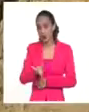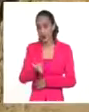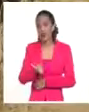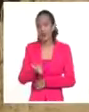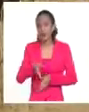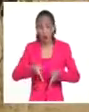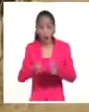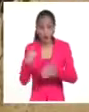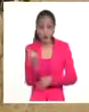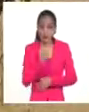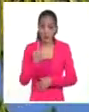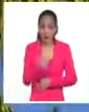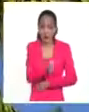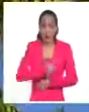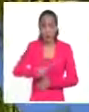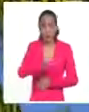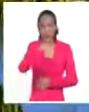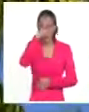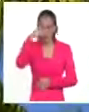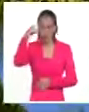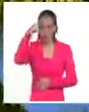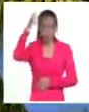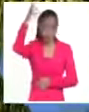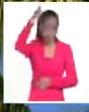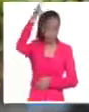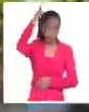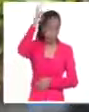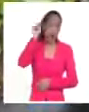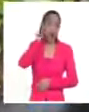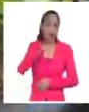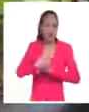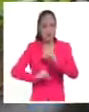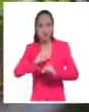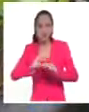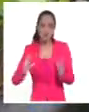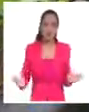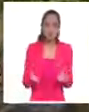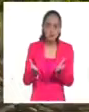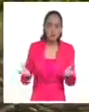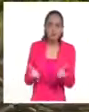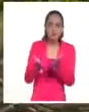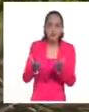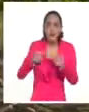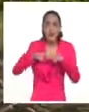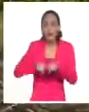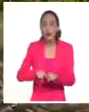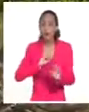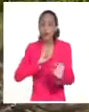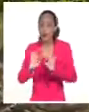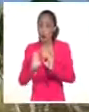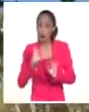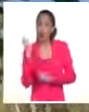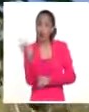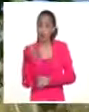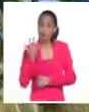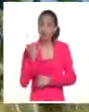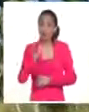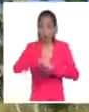en el municipio espirituano de Tahuasco. Un lugar que poco a poco fructificó con apego a la agroecología y a la